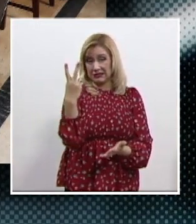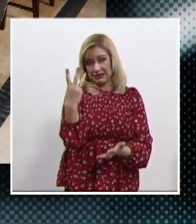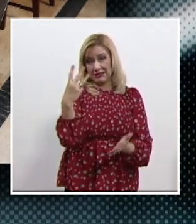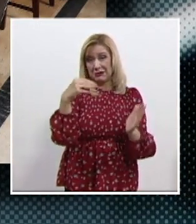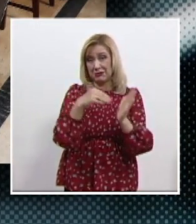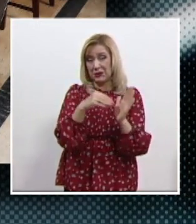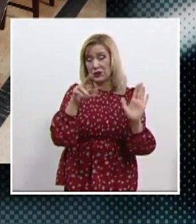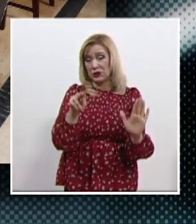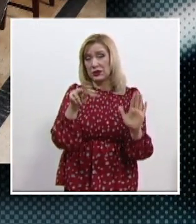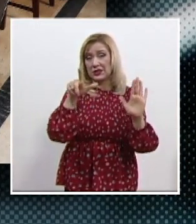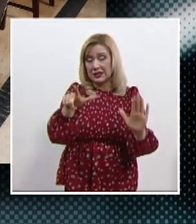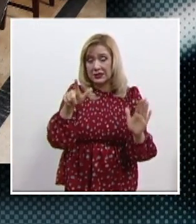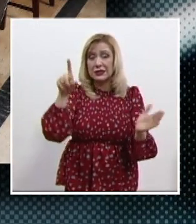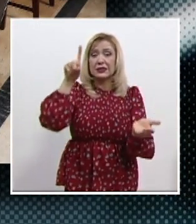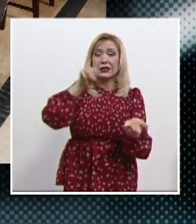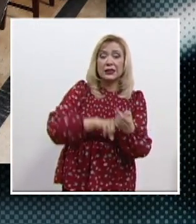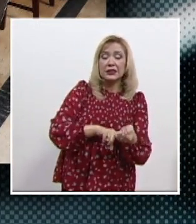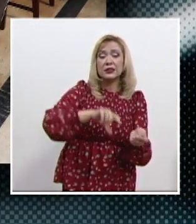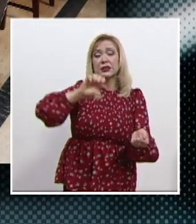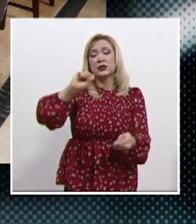los cuales se resolvieron